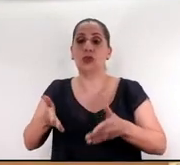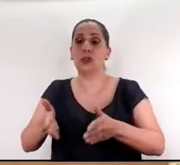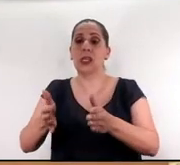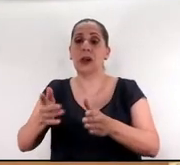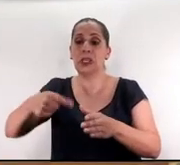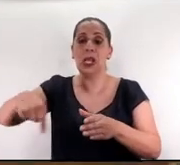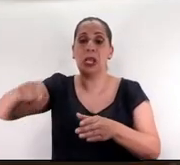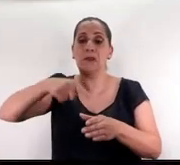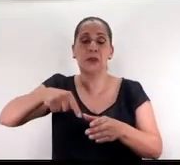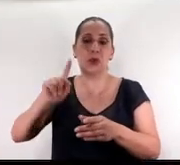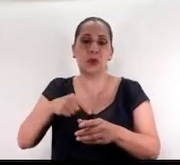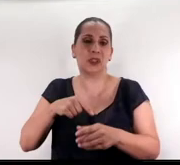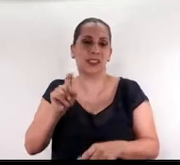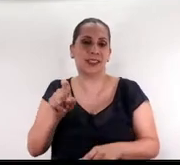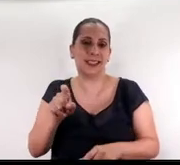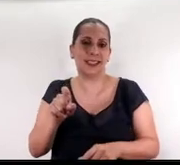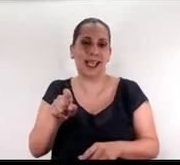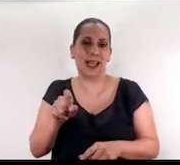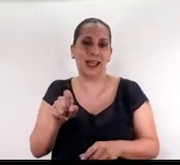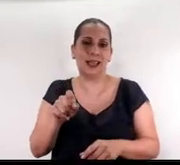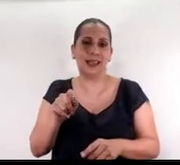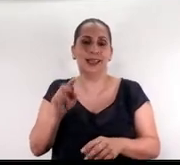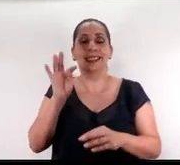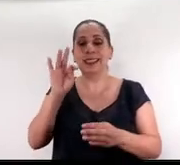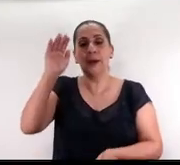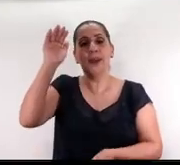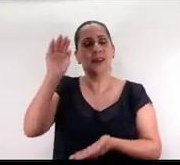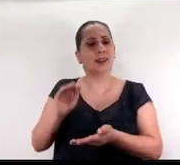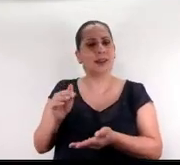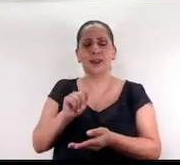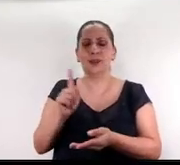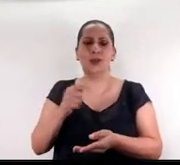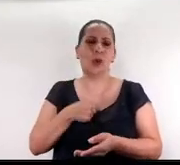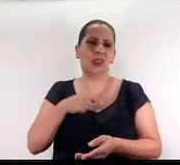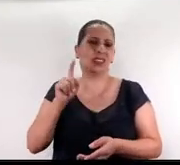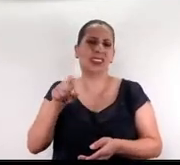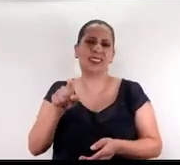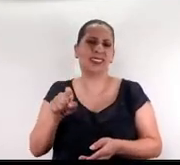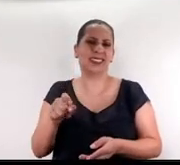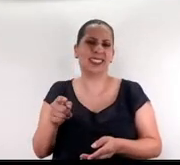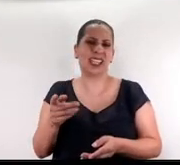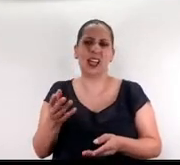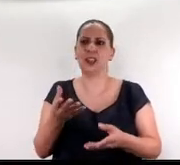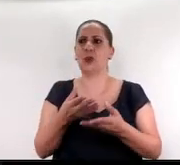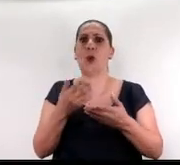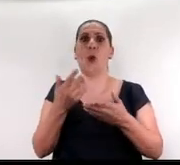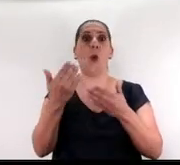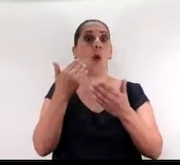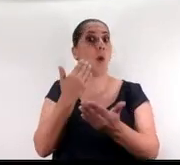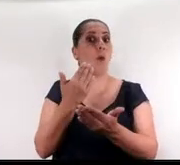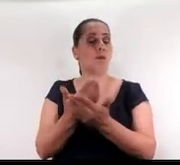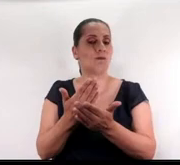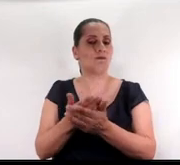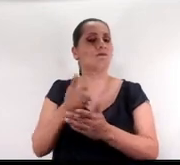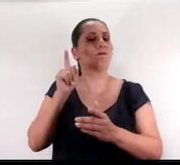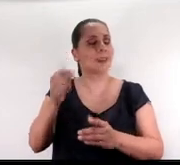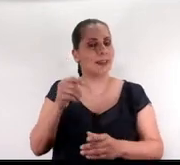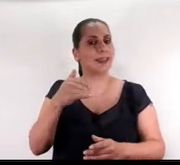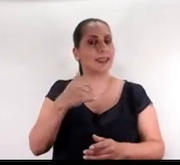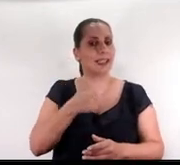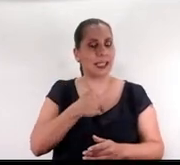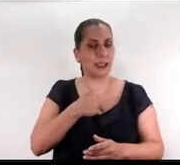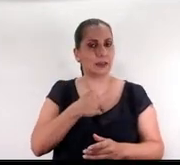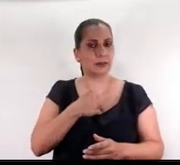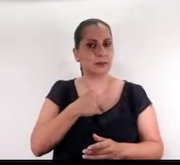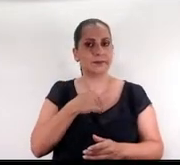necesitaría. Pero el tema no es comprimir la demanda para que la oferta siempre sobre. Es al